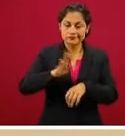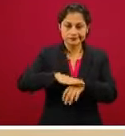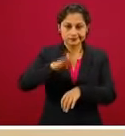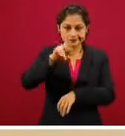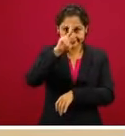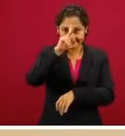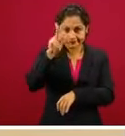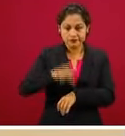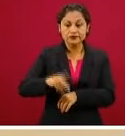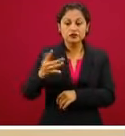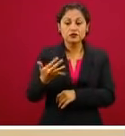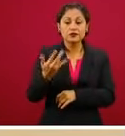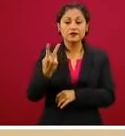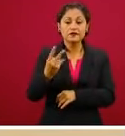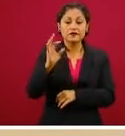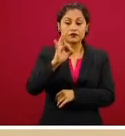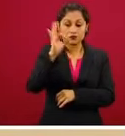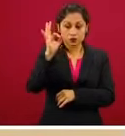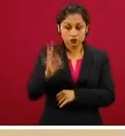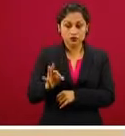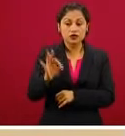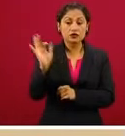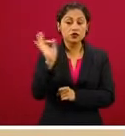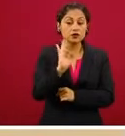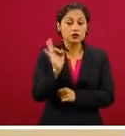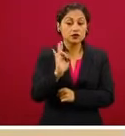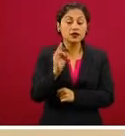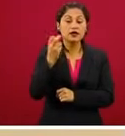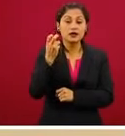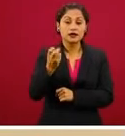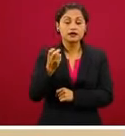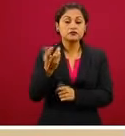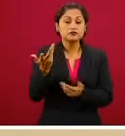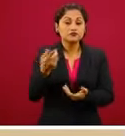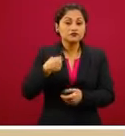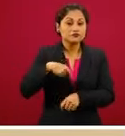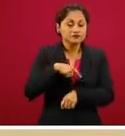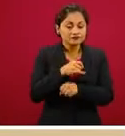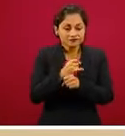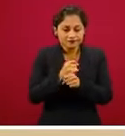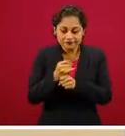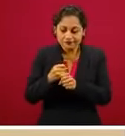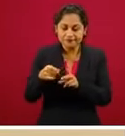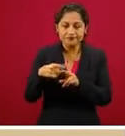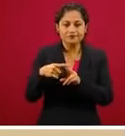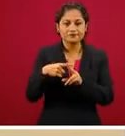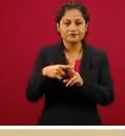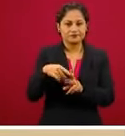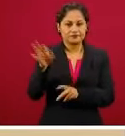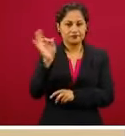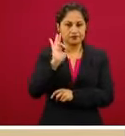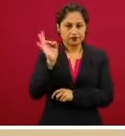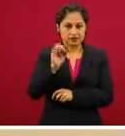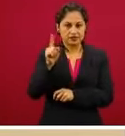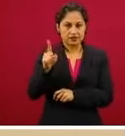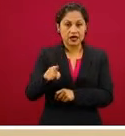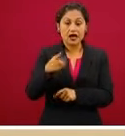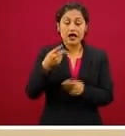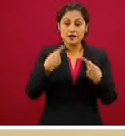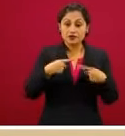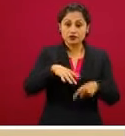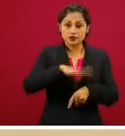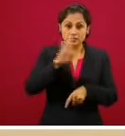un 52%, que puede ser todavía una subestimación con respecto a la letalidad en general. ¿Cuál es la